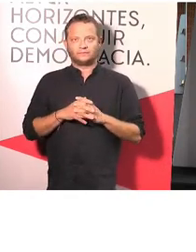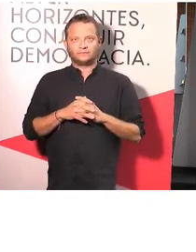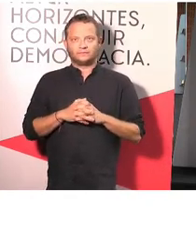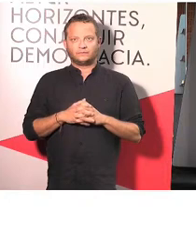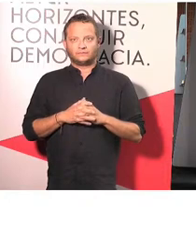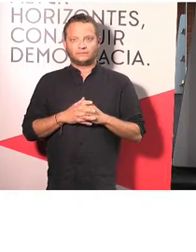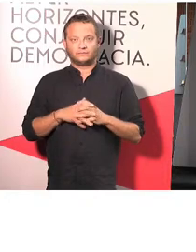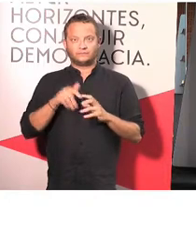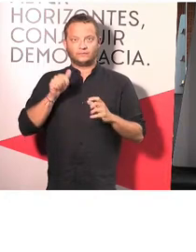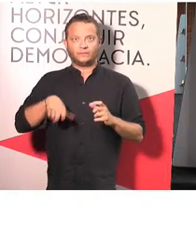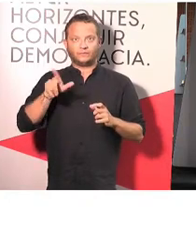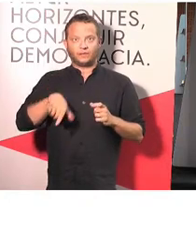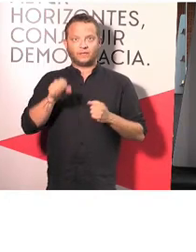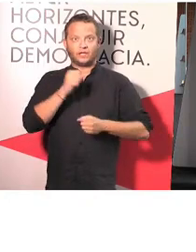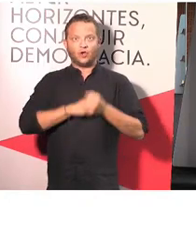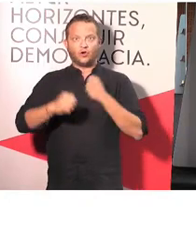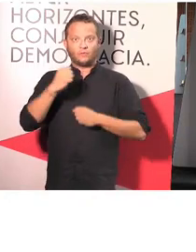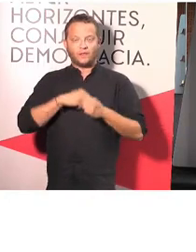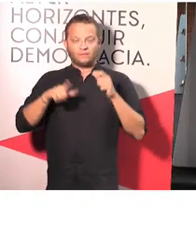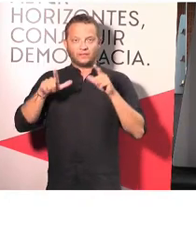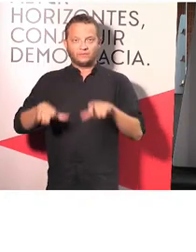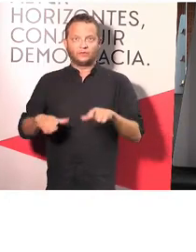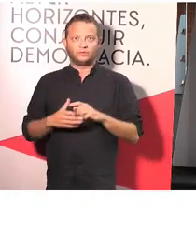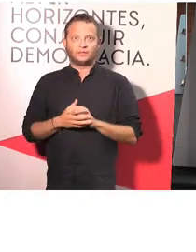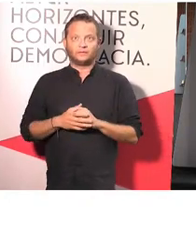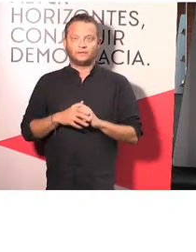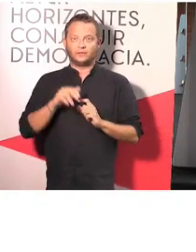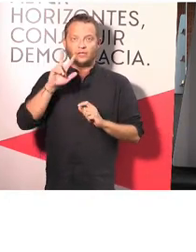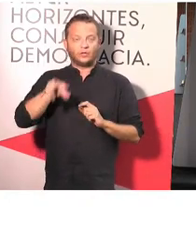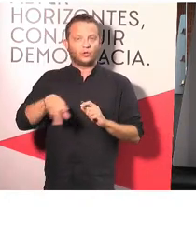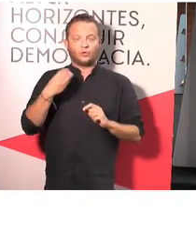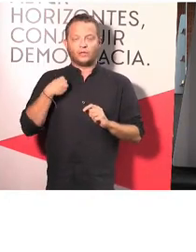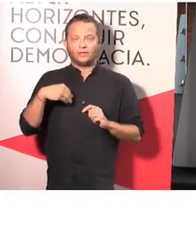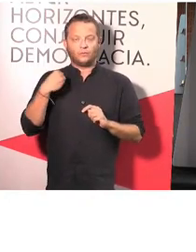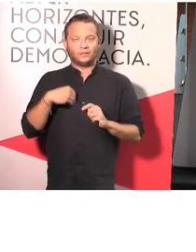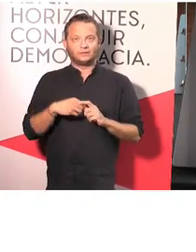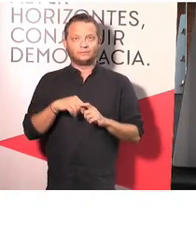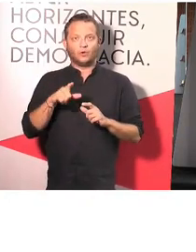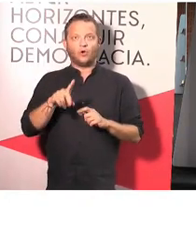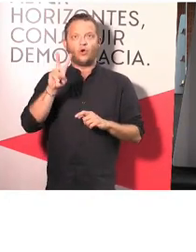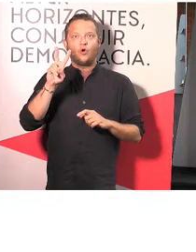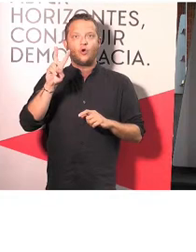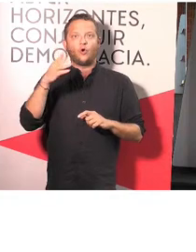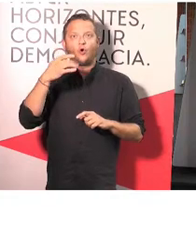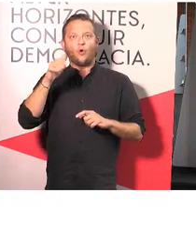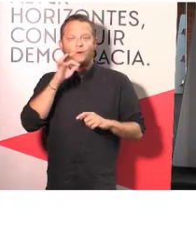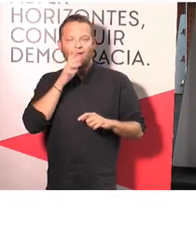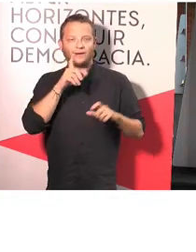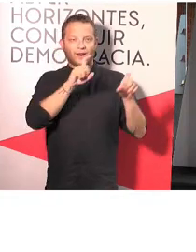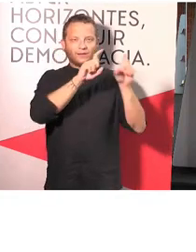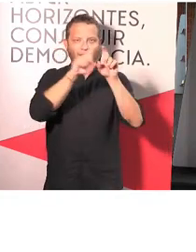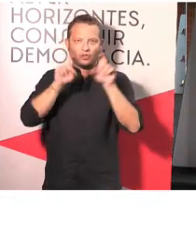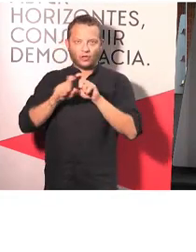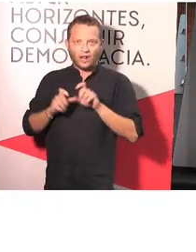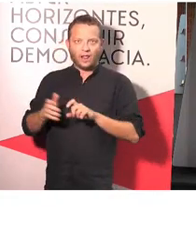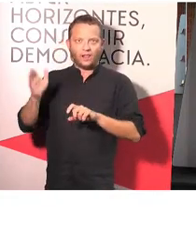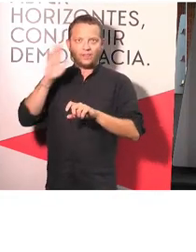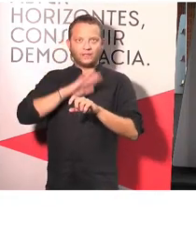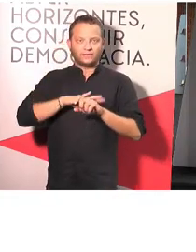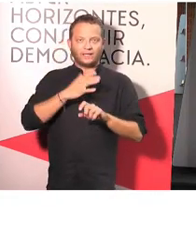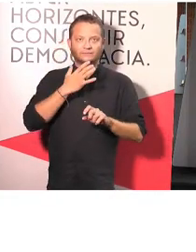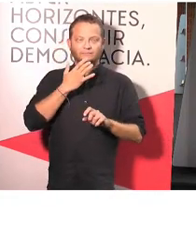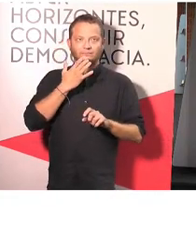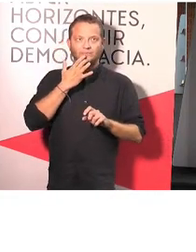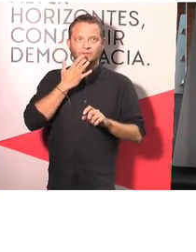también en la economía de plataforma. No es lo mismo una cosa como Uber, ¿no? Que es una multinacional que está detrás